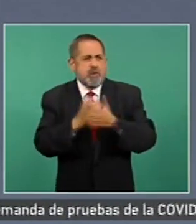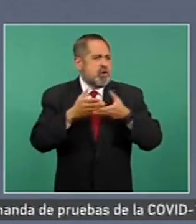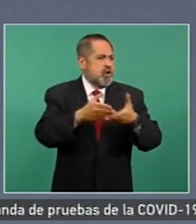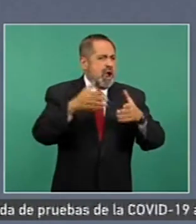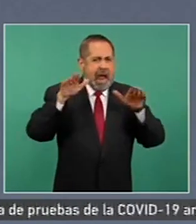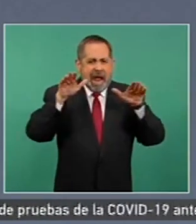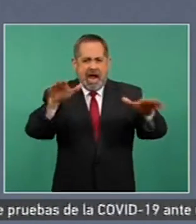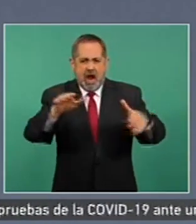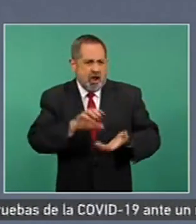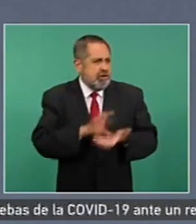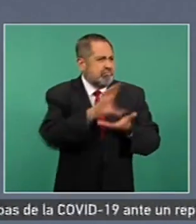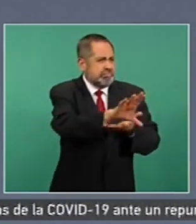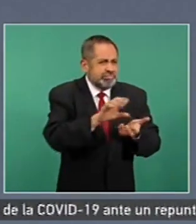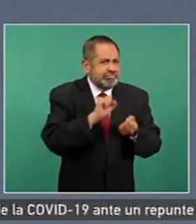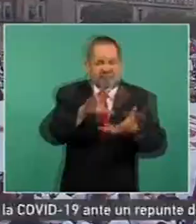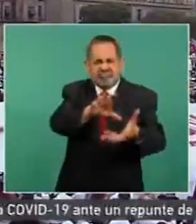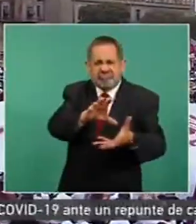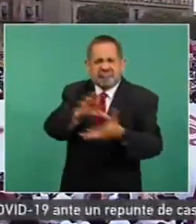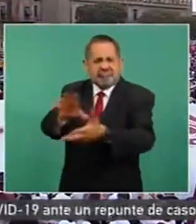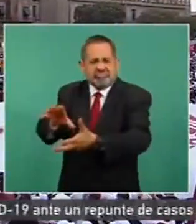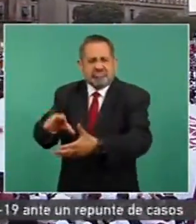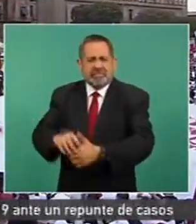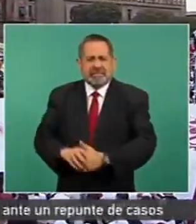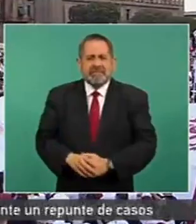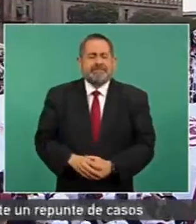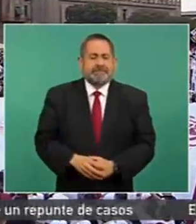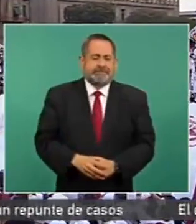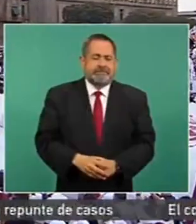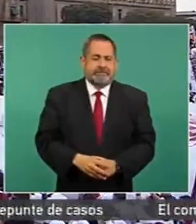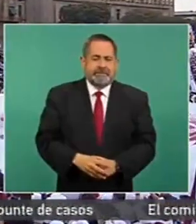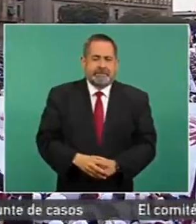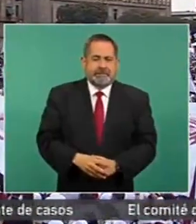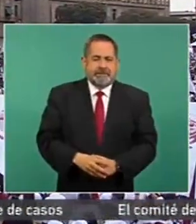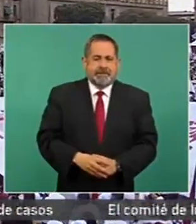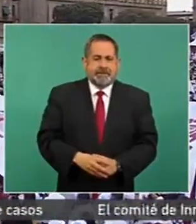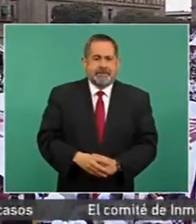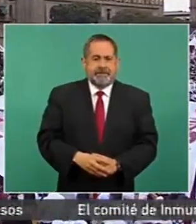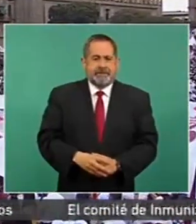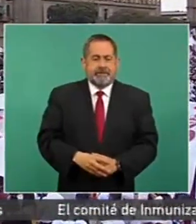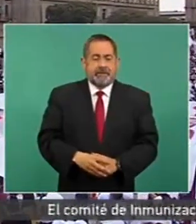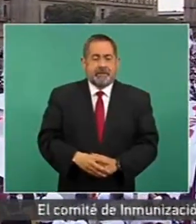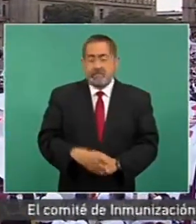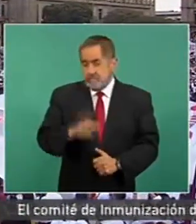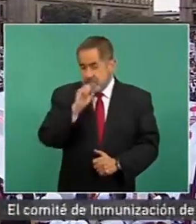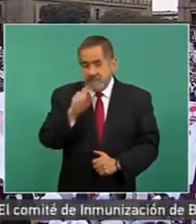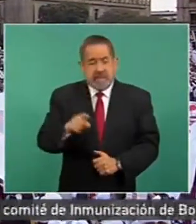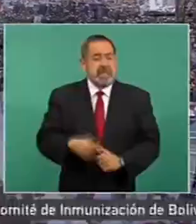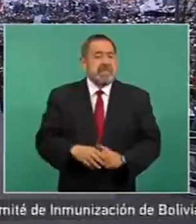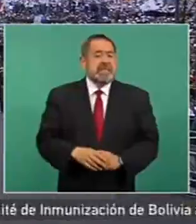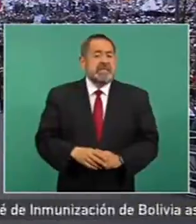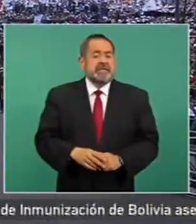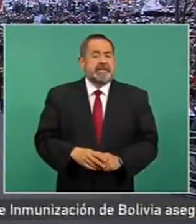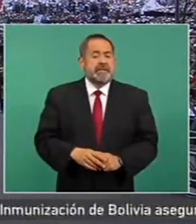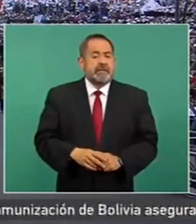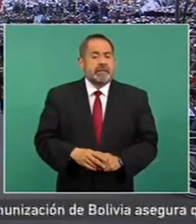corrupción, cero impunidad y austeridad republicana, estrategia que parece formará parte del discurso en una carrera por mantener a su